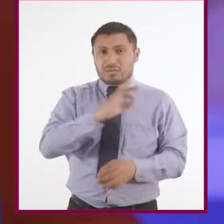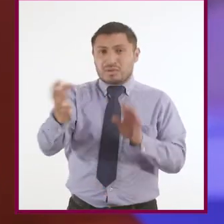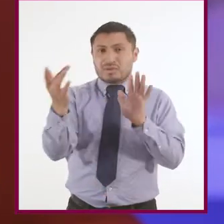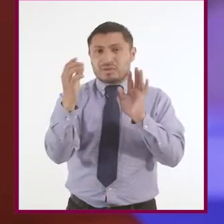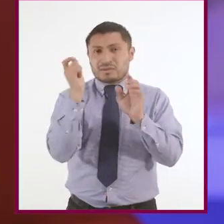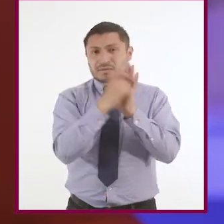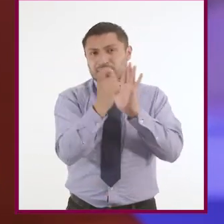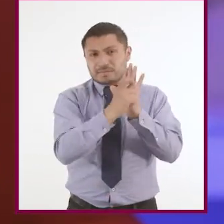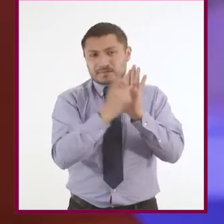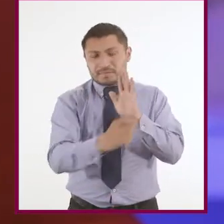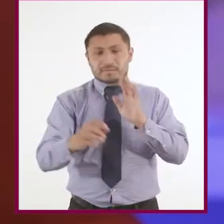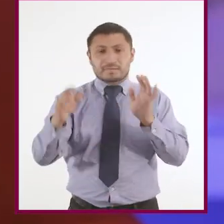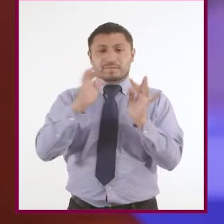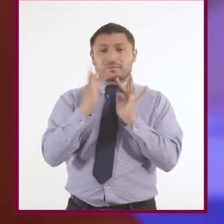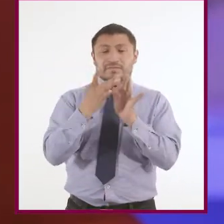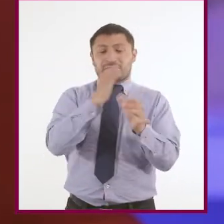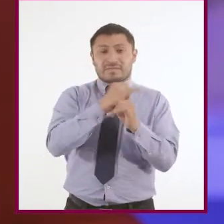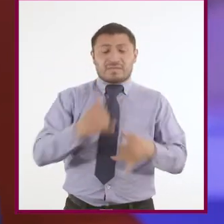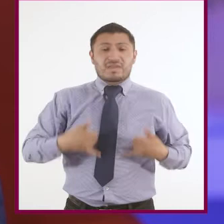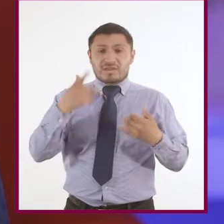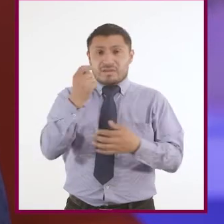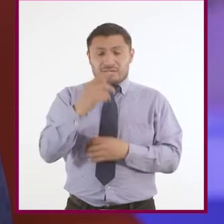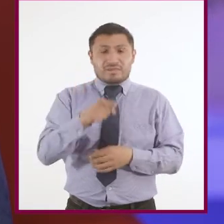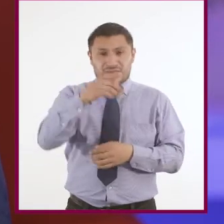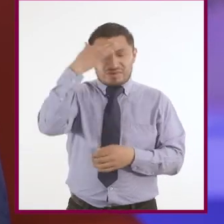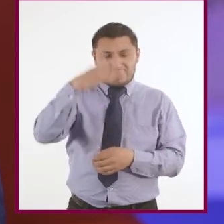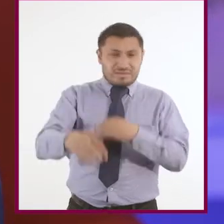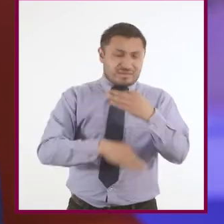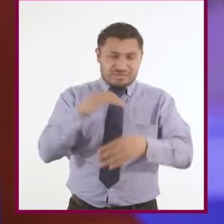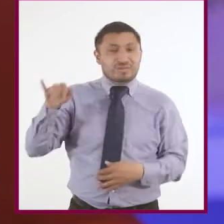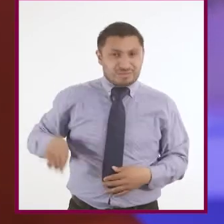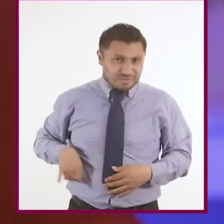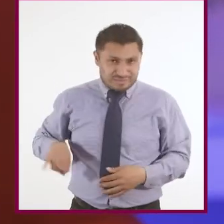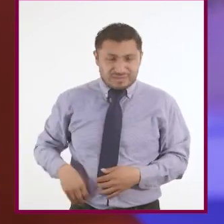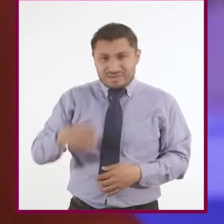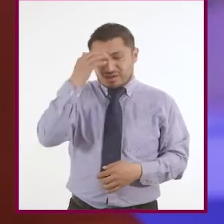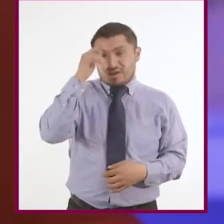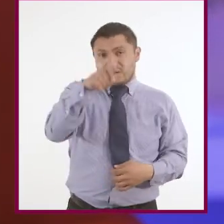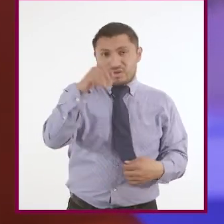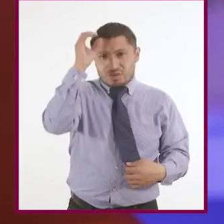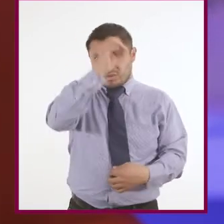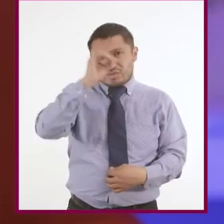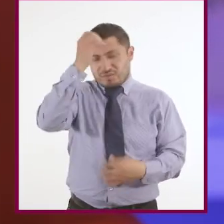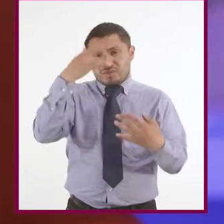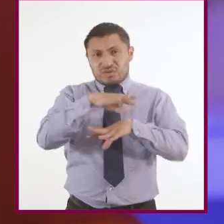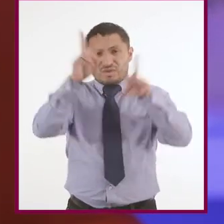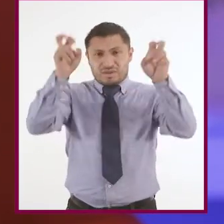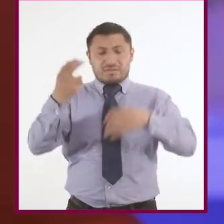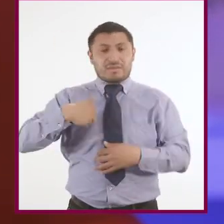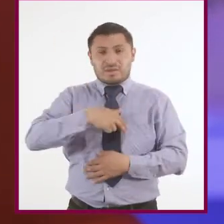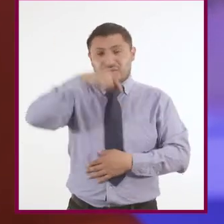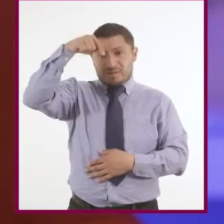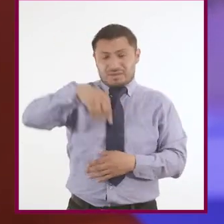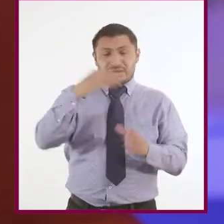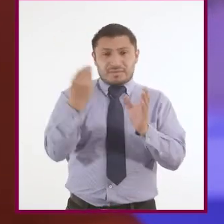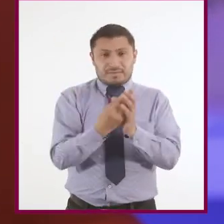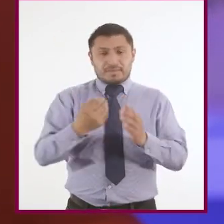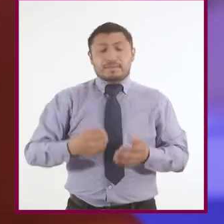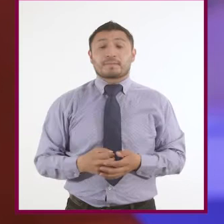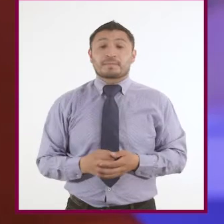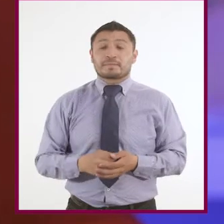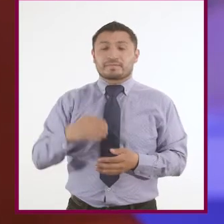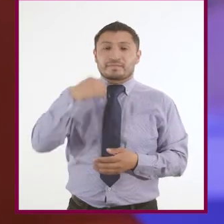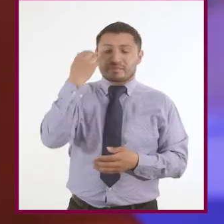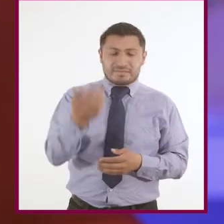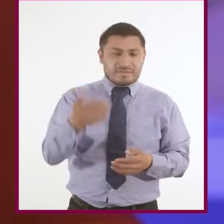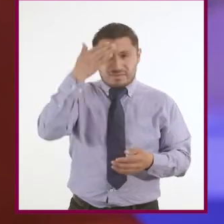las redes de Jóvenes en TV. Ya sabes que no hay nada que nos interese más que conocer tus opiniones sobre los temas que tratamos en este programa.